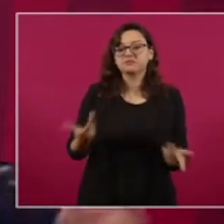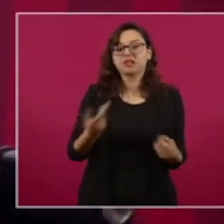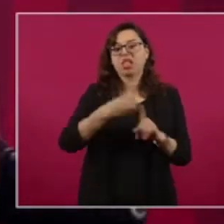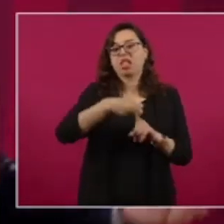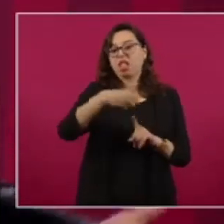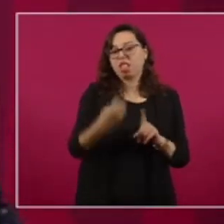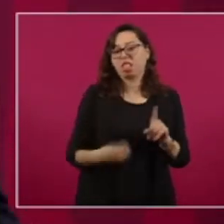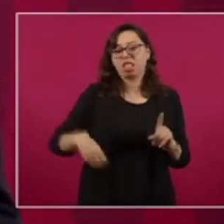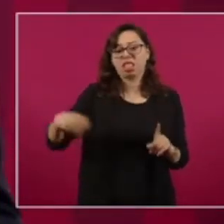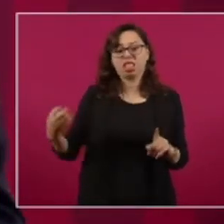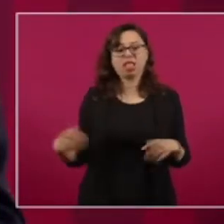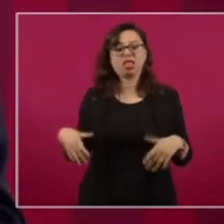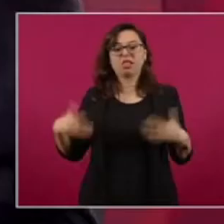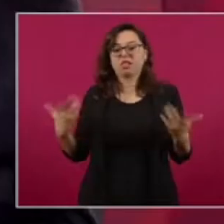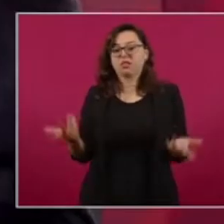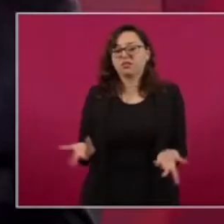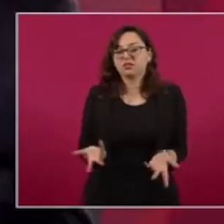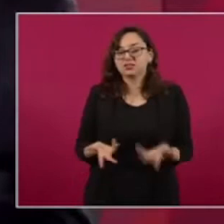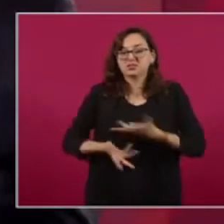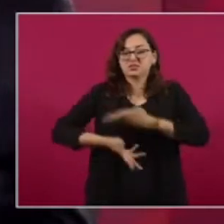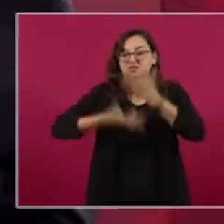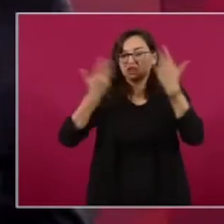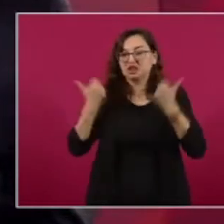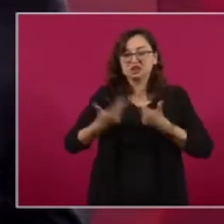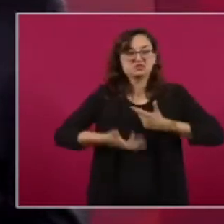cuánto tiene Fonatur,